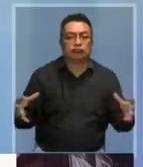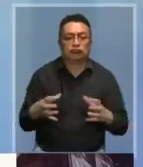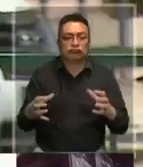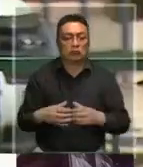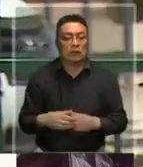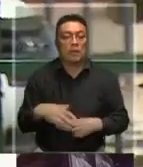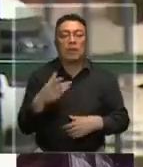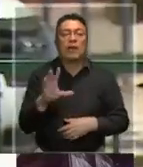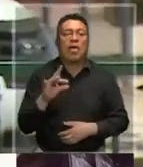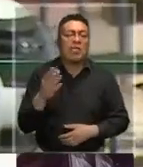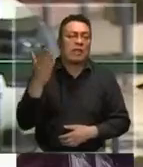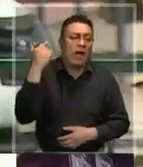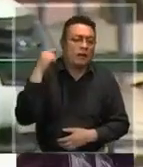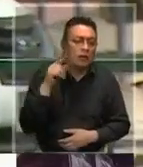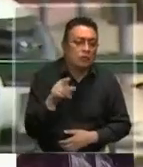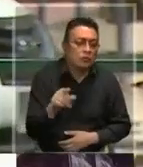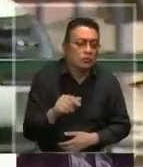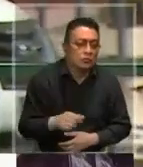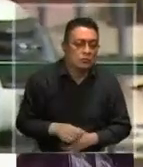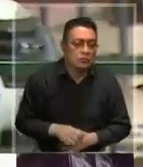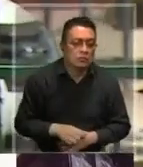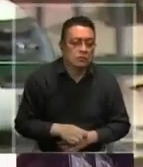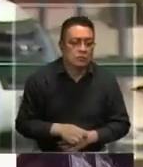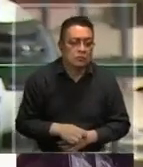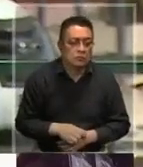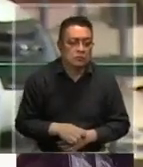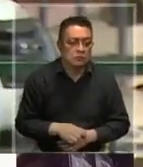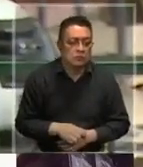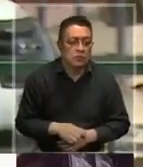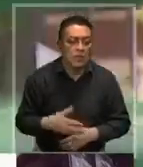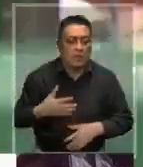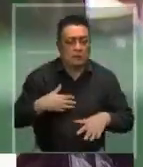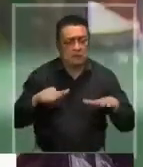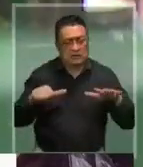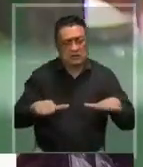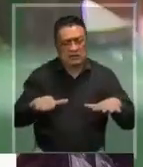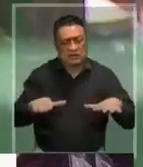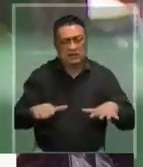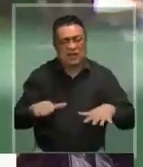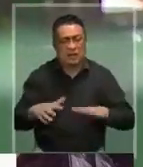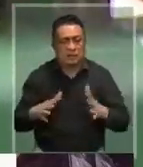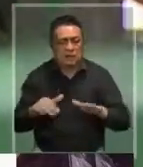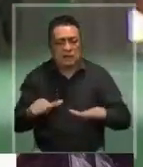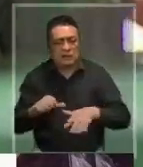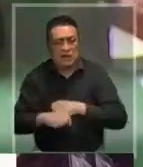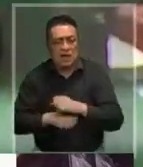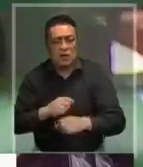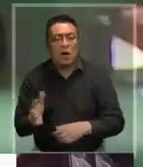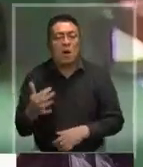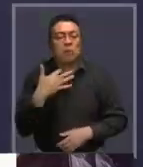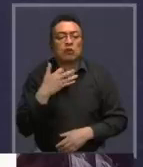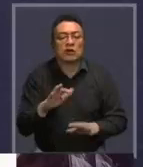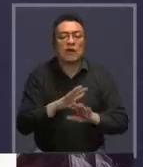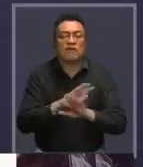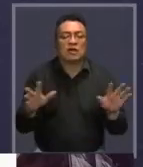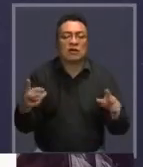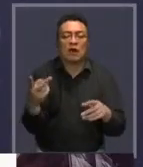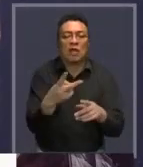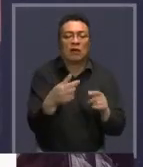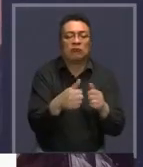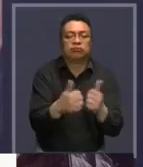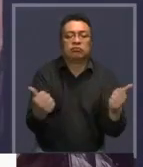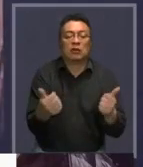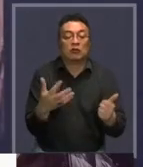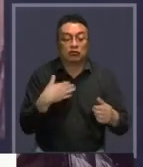edad tenía en ese tiempo 16 qué pas Por qué se terminó esa relación porque